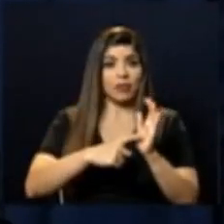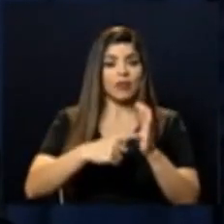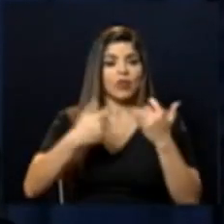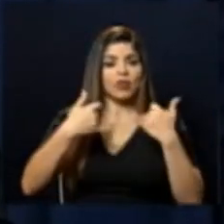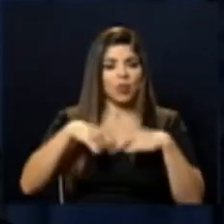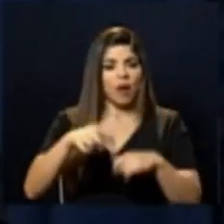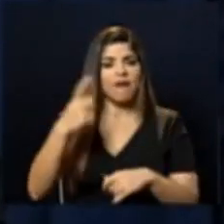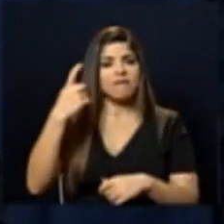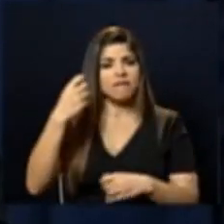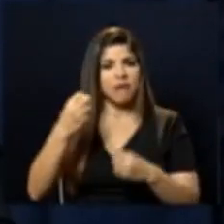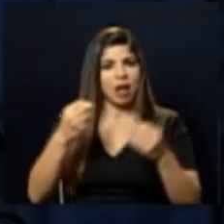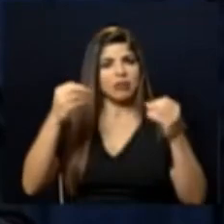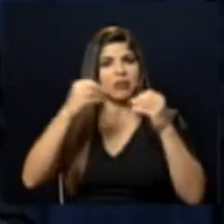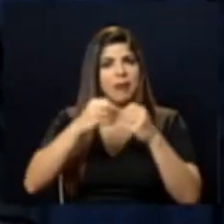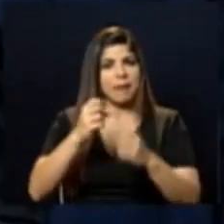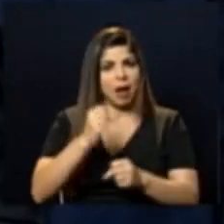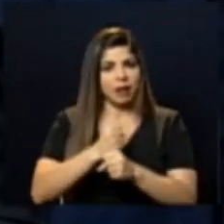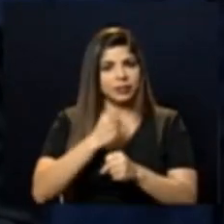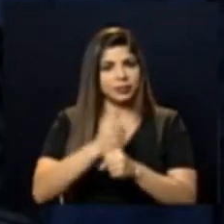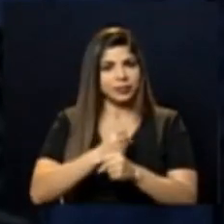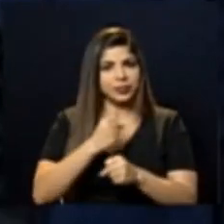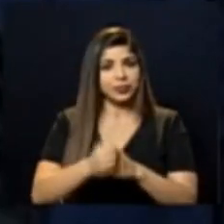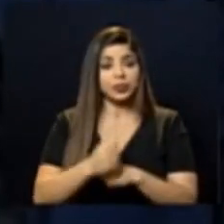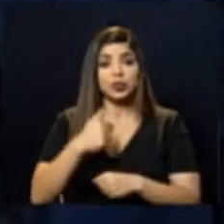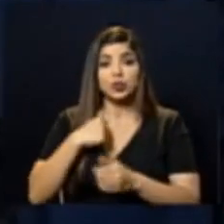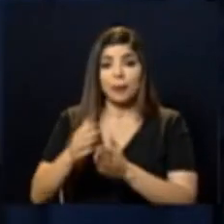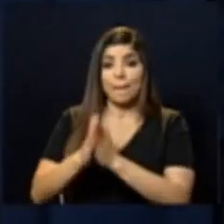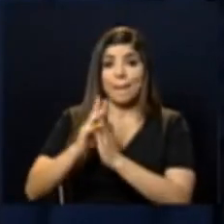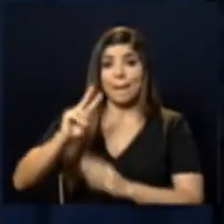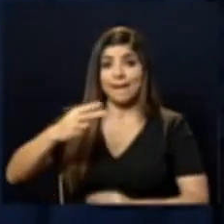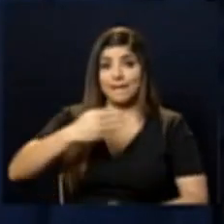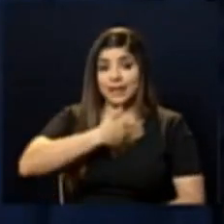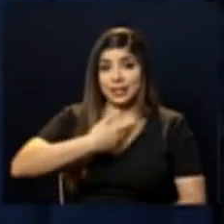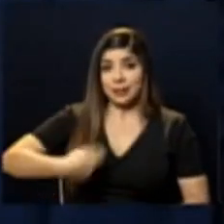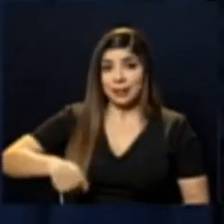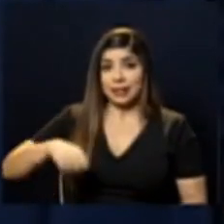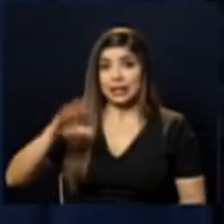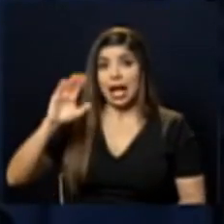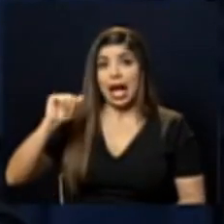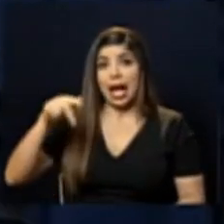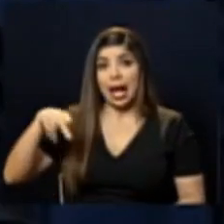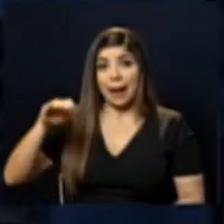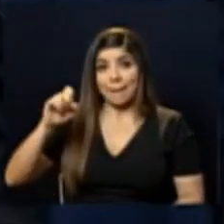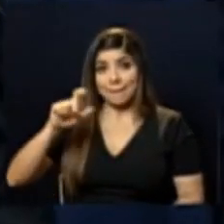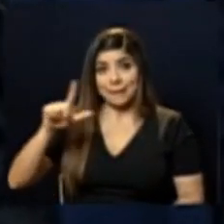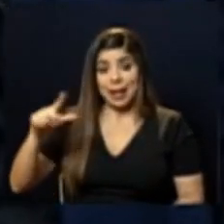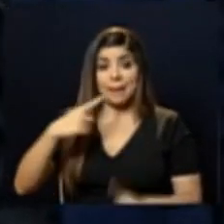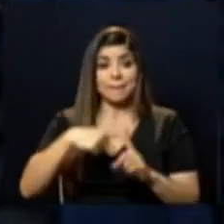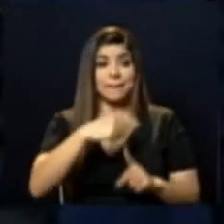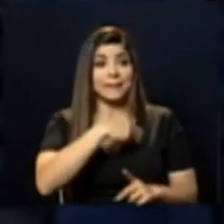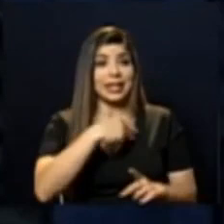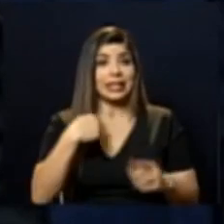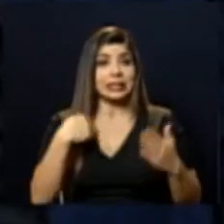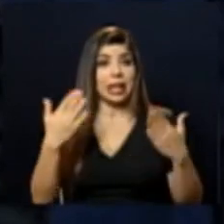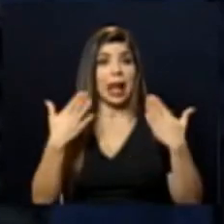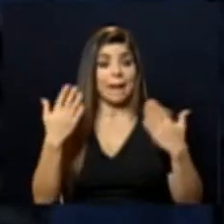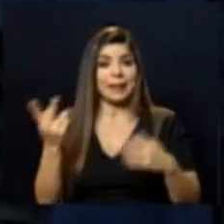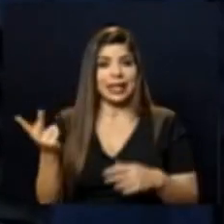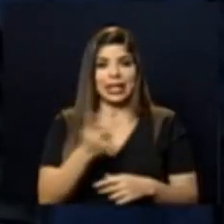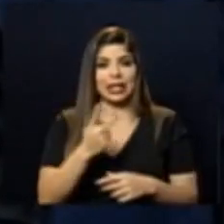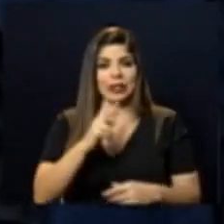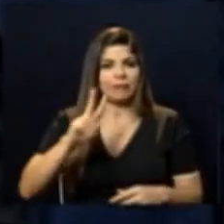hay más por hacer. He pedido a la vicepresidenta Campbell y al ministro de Ambiente